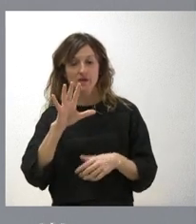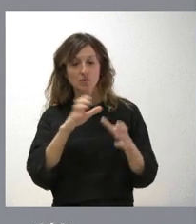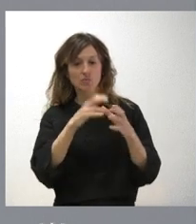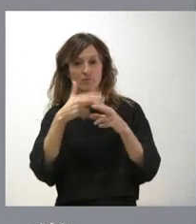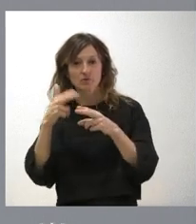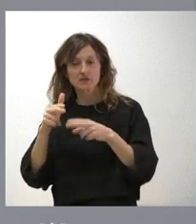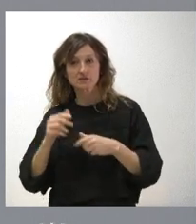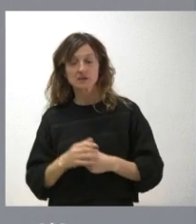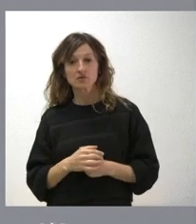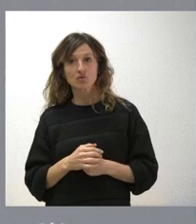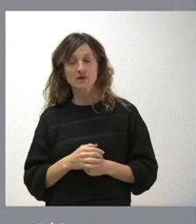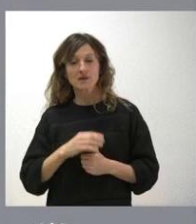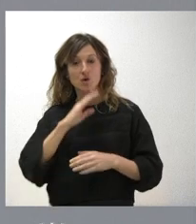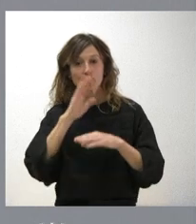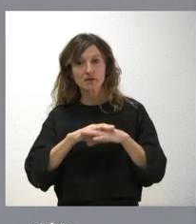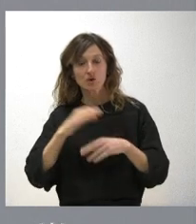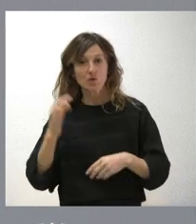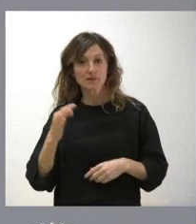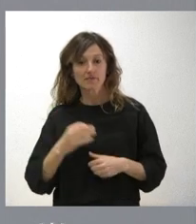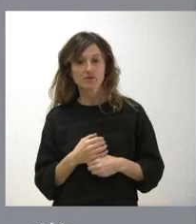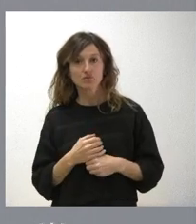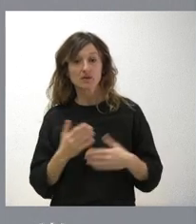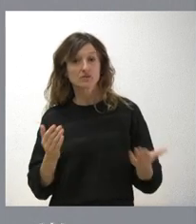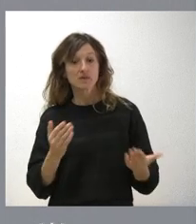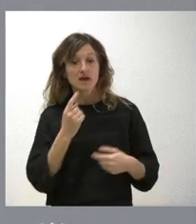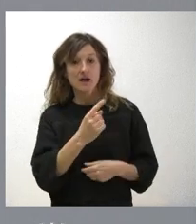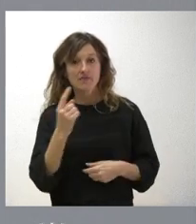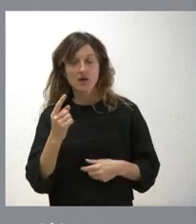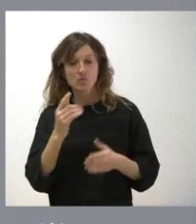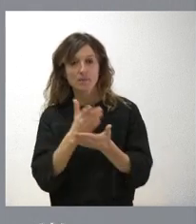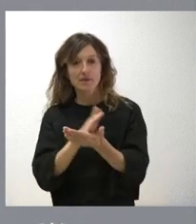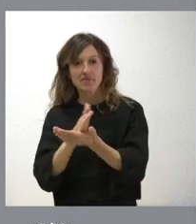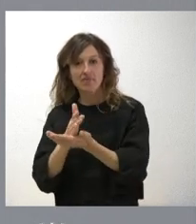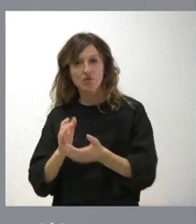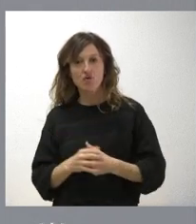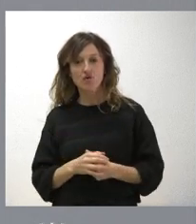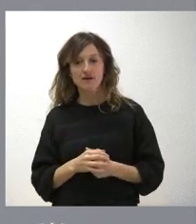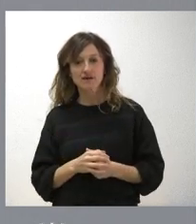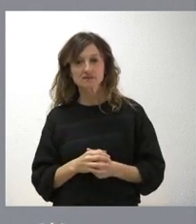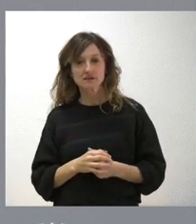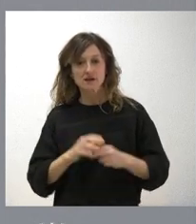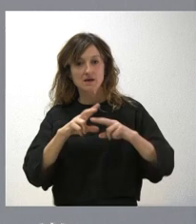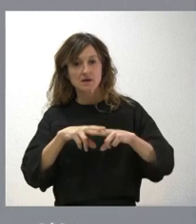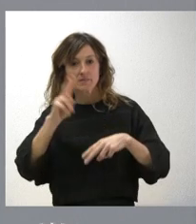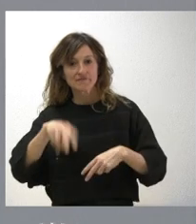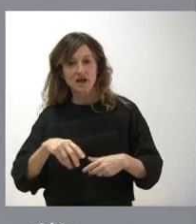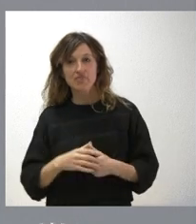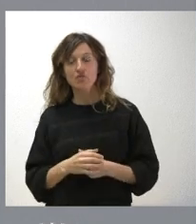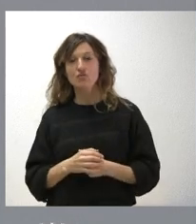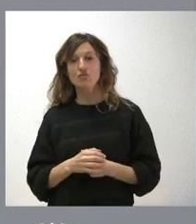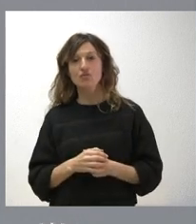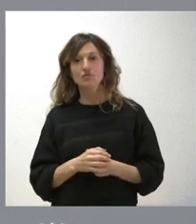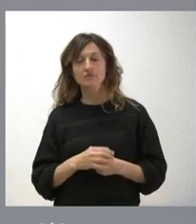políticos y con obligaciones de cumplirlos y cada uno con sus mediadores con sus verificadores de distinta